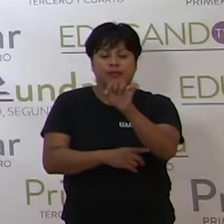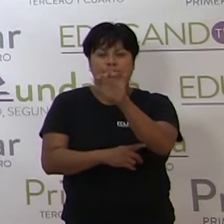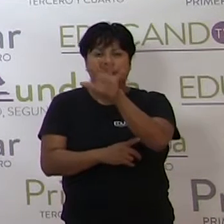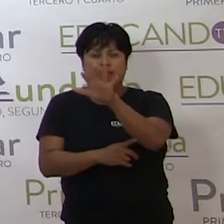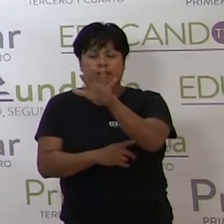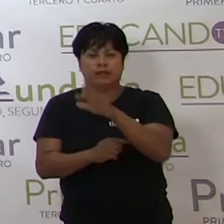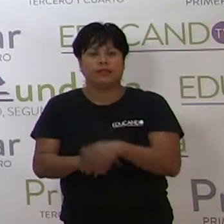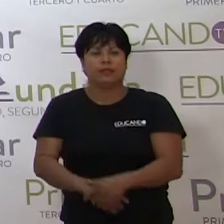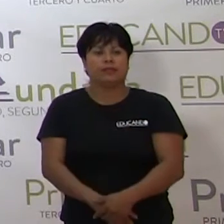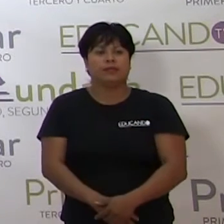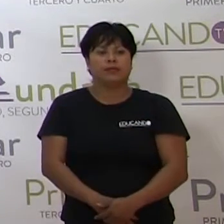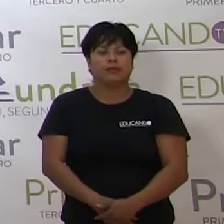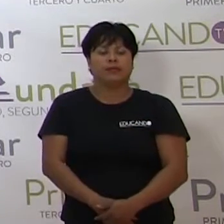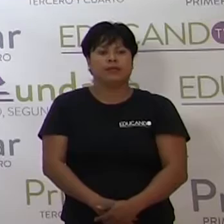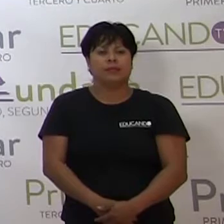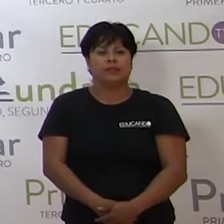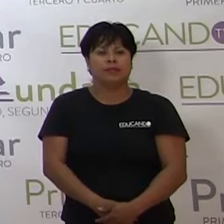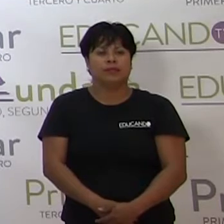0.5,